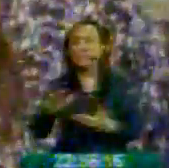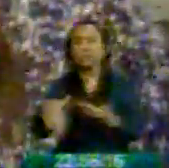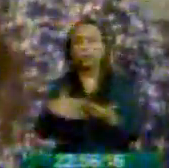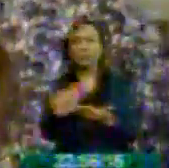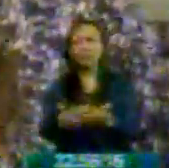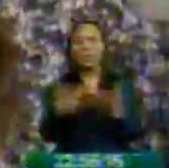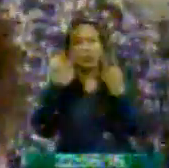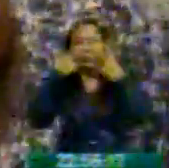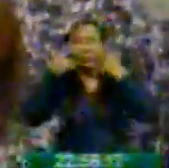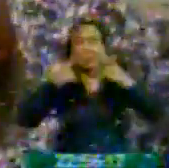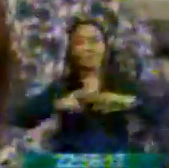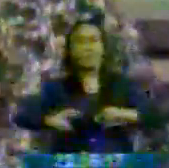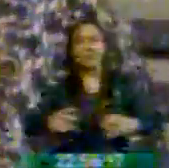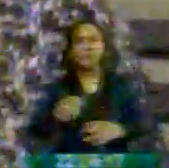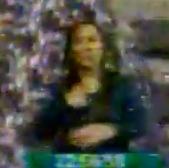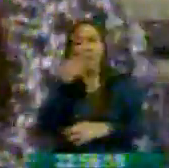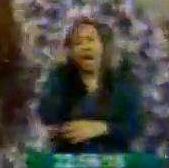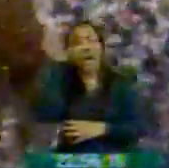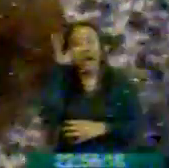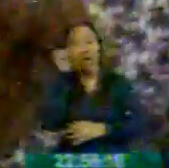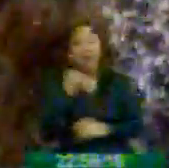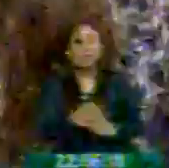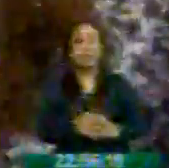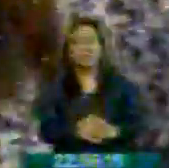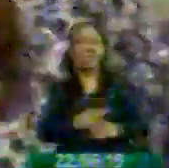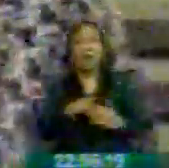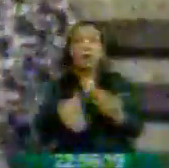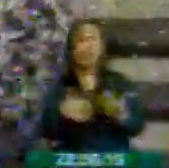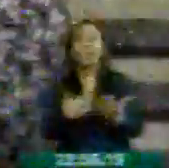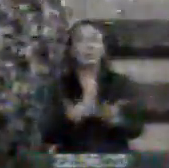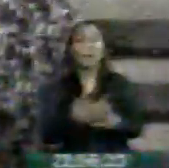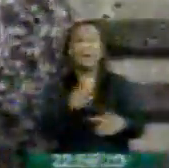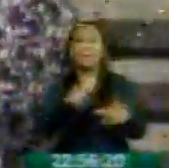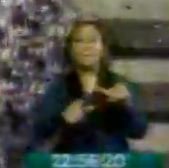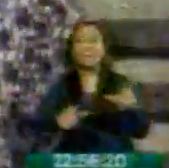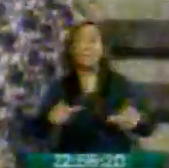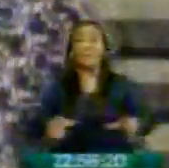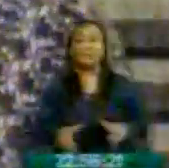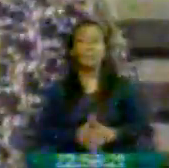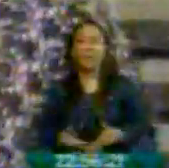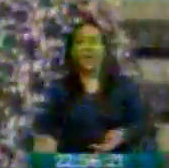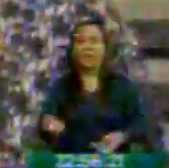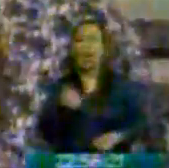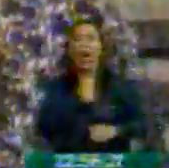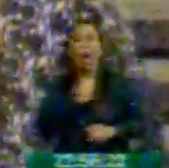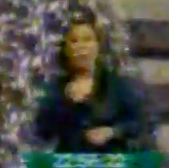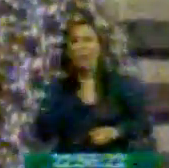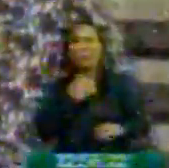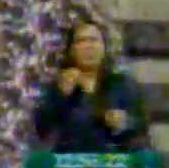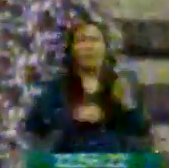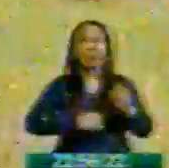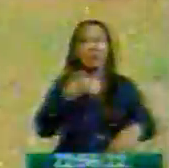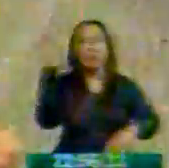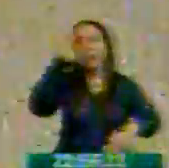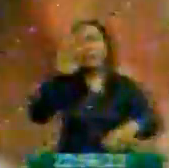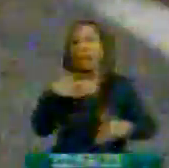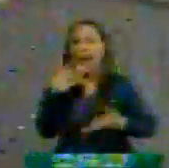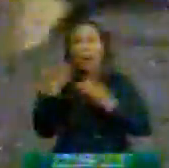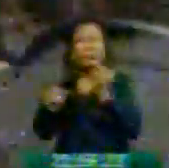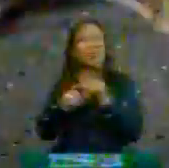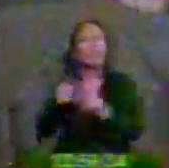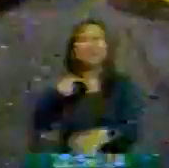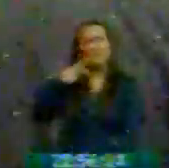está levantando, lo que obtenemos del exministro César Navas son gritos, golpes contra la mesa y exasperaciones. Desde